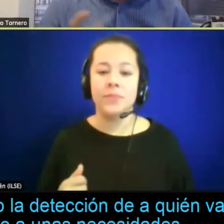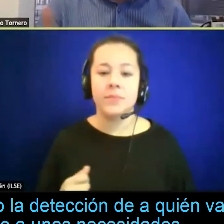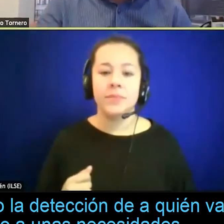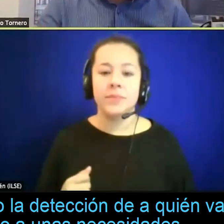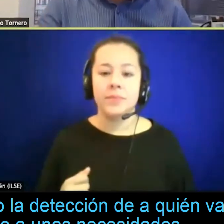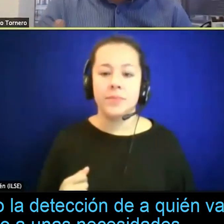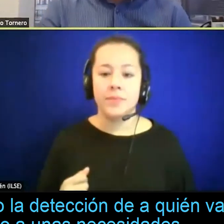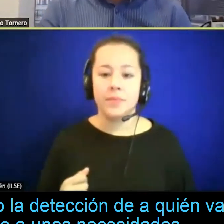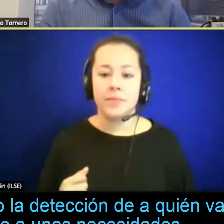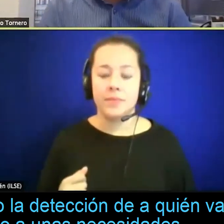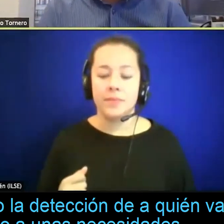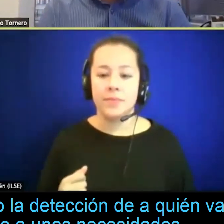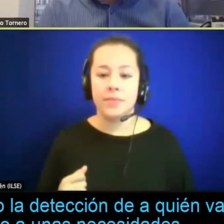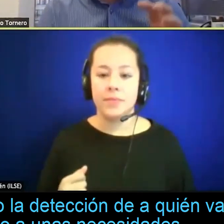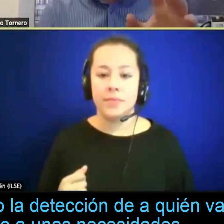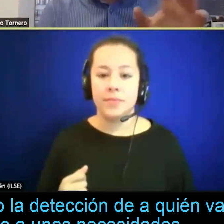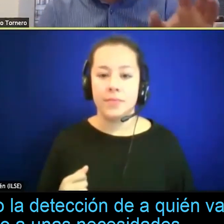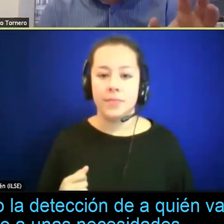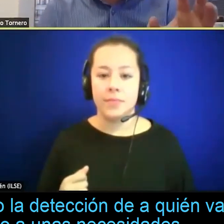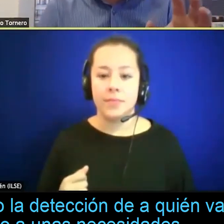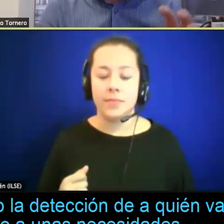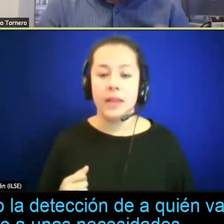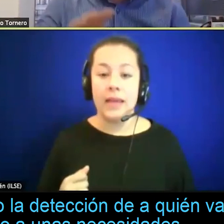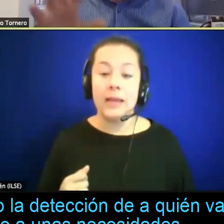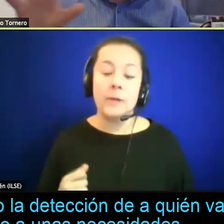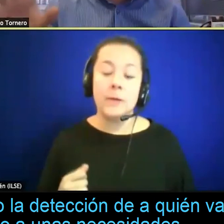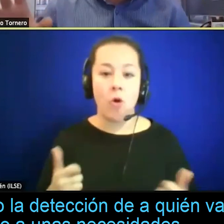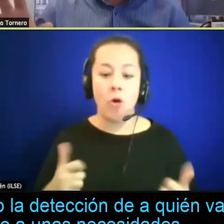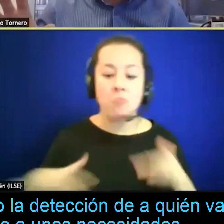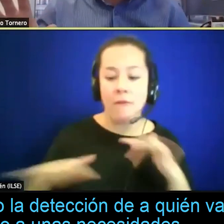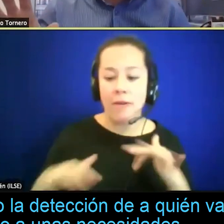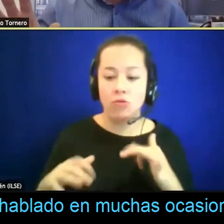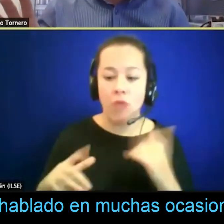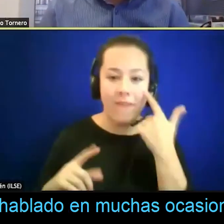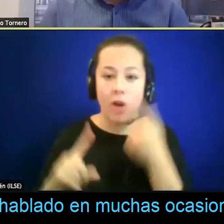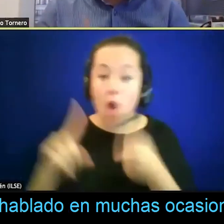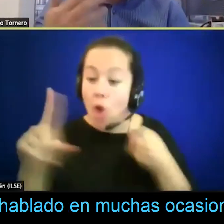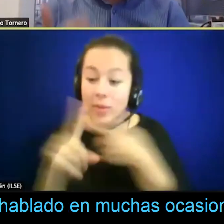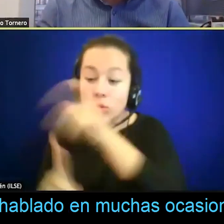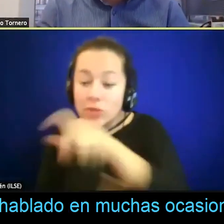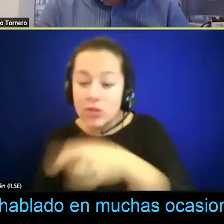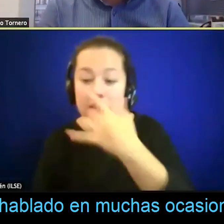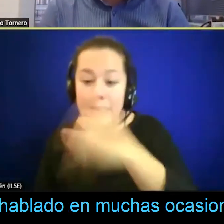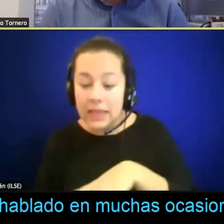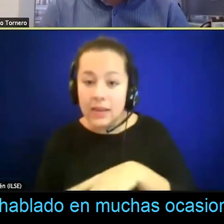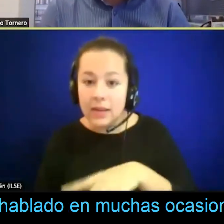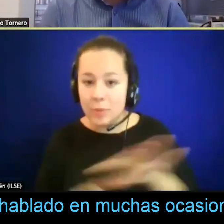a quién va del público versus un colectivo a unas necesidades. Que esto es una cosa que hemos hablado en muchas ocasiones,